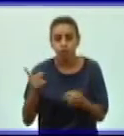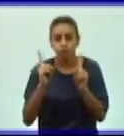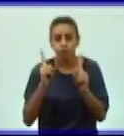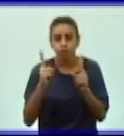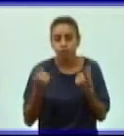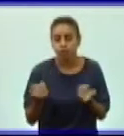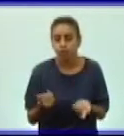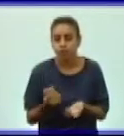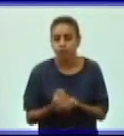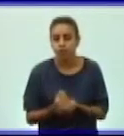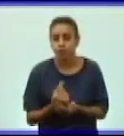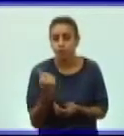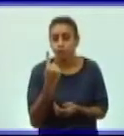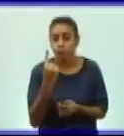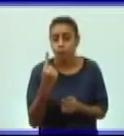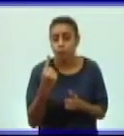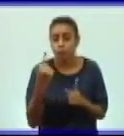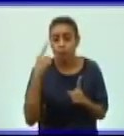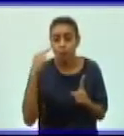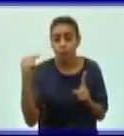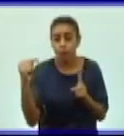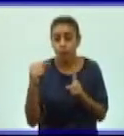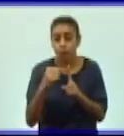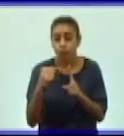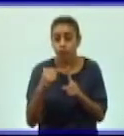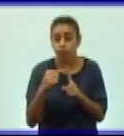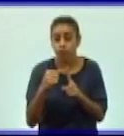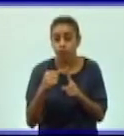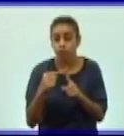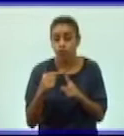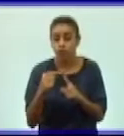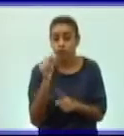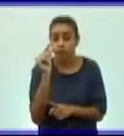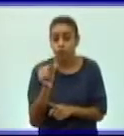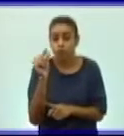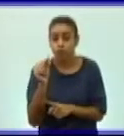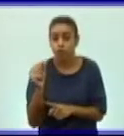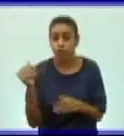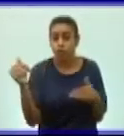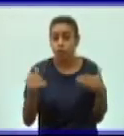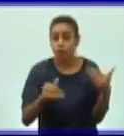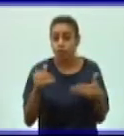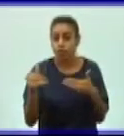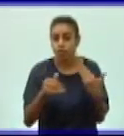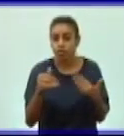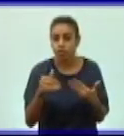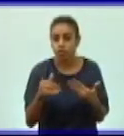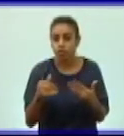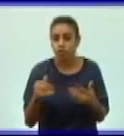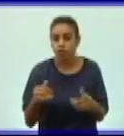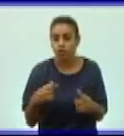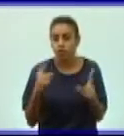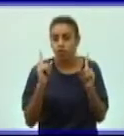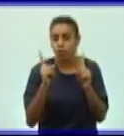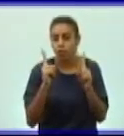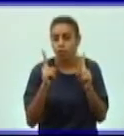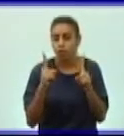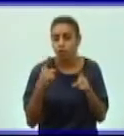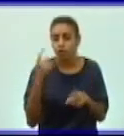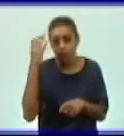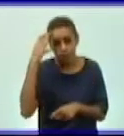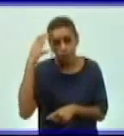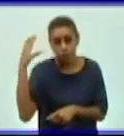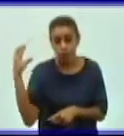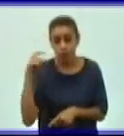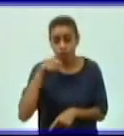principios del socialismo en Rusia era precisamente esa democracia participativa, donde las decisiones estaban colegiadas con las masas populares. Pues este proceso